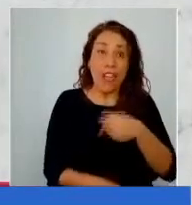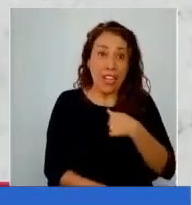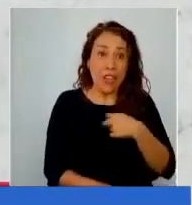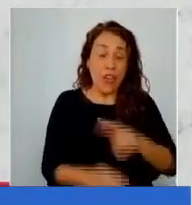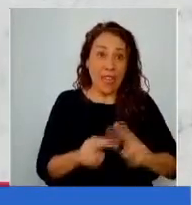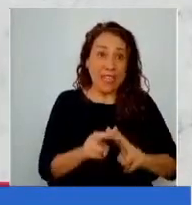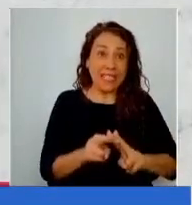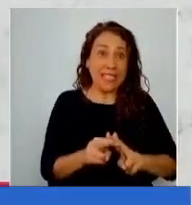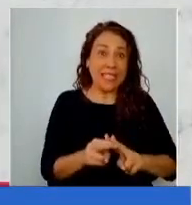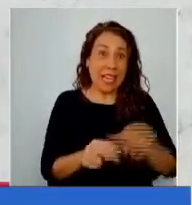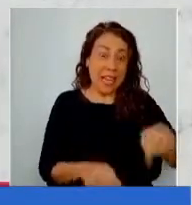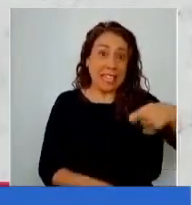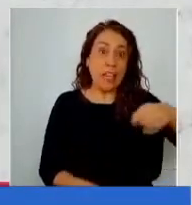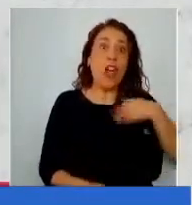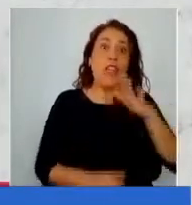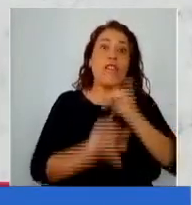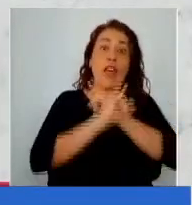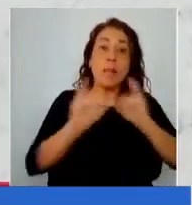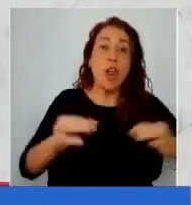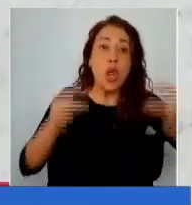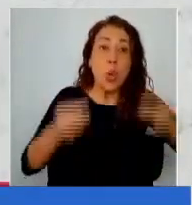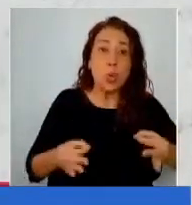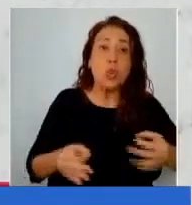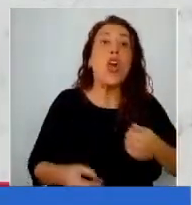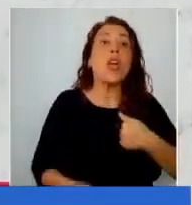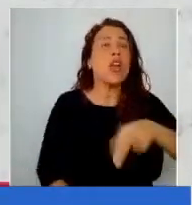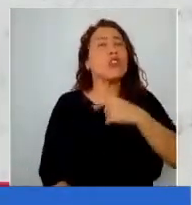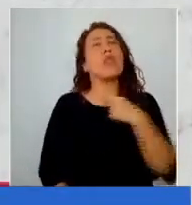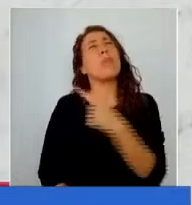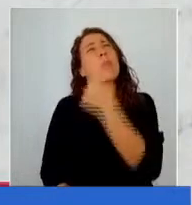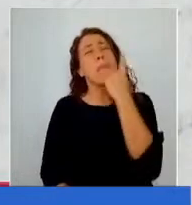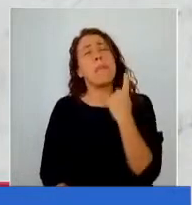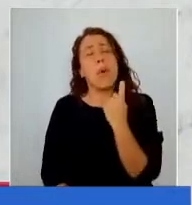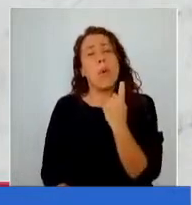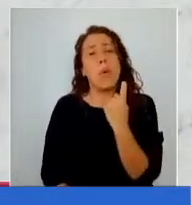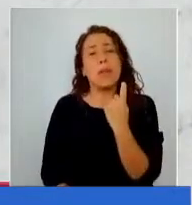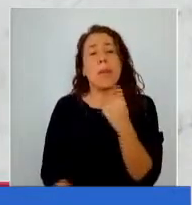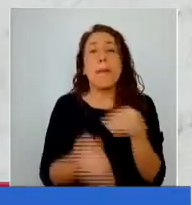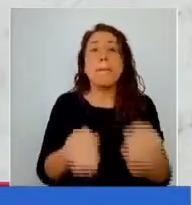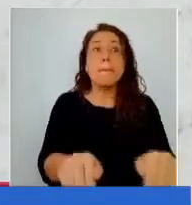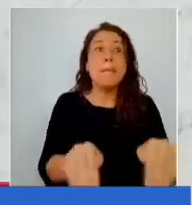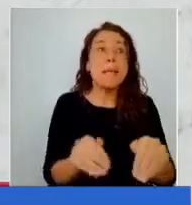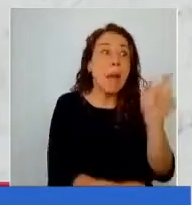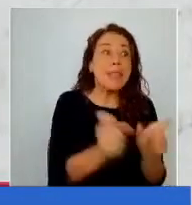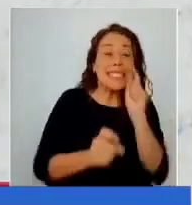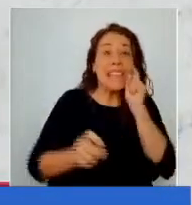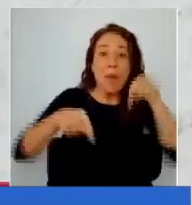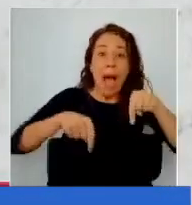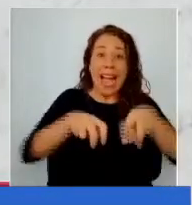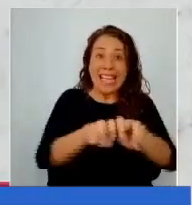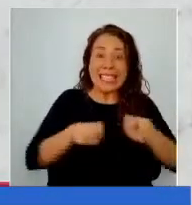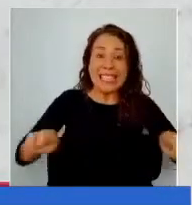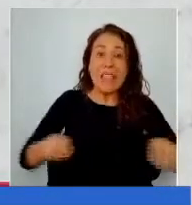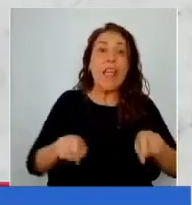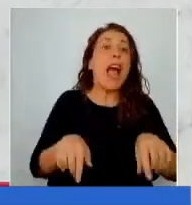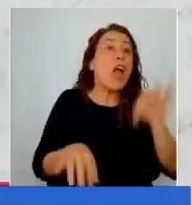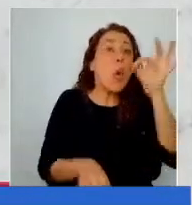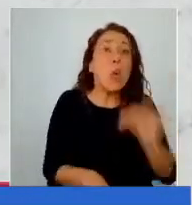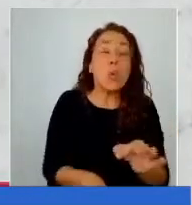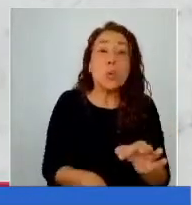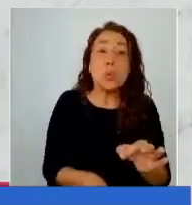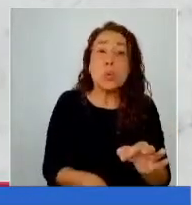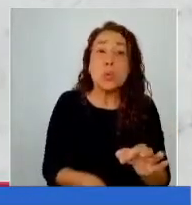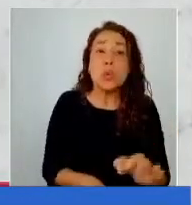y eso es precisamente lo que nos preguntábamos los mismos que estamos acá hace exactamente diez meses